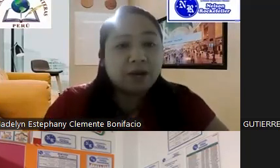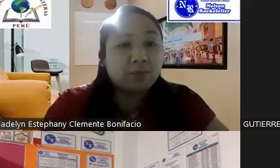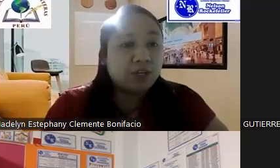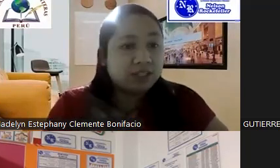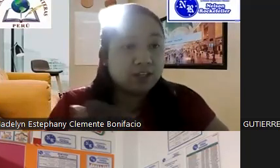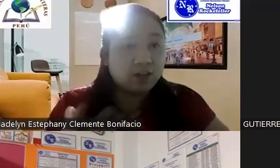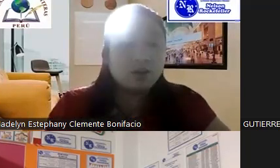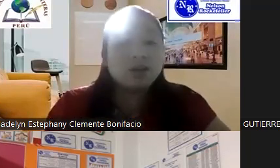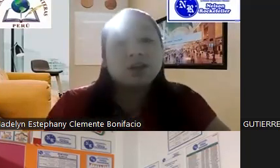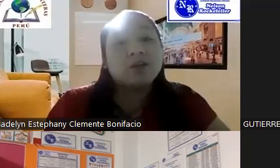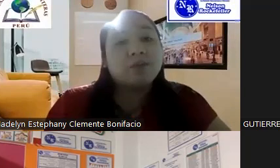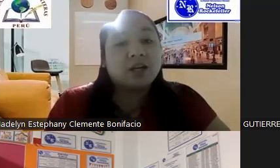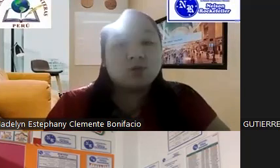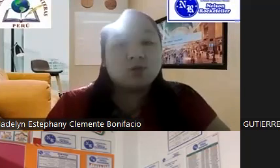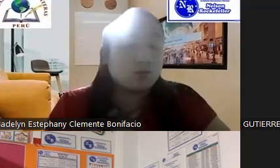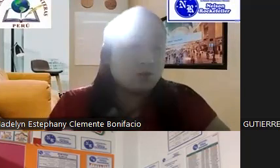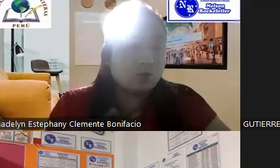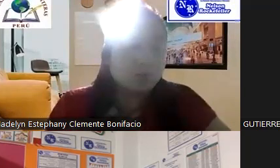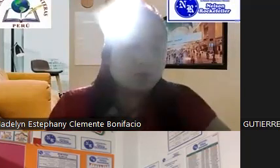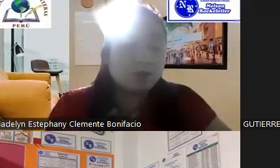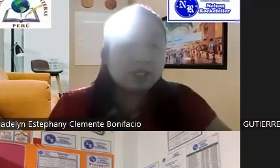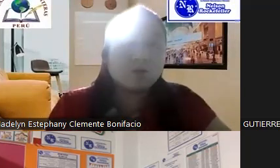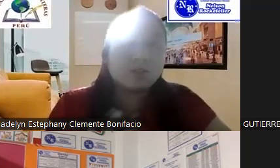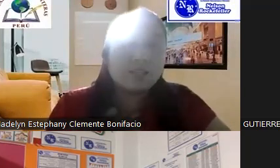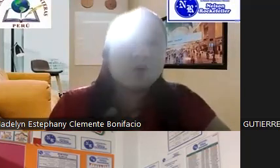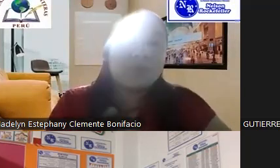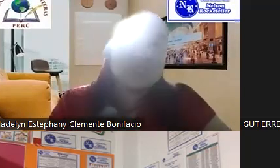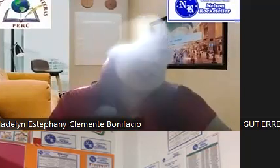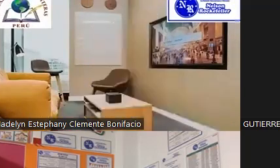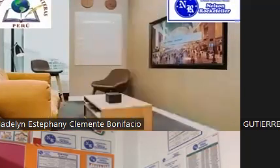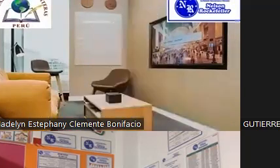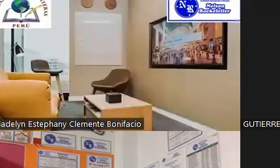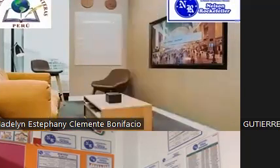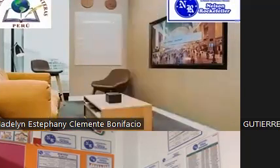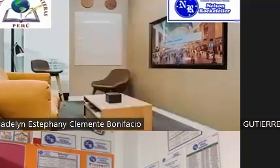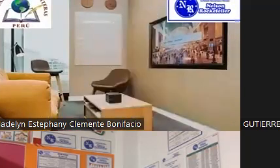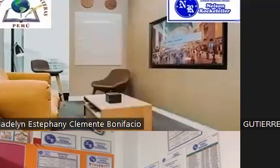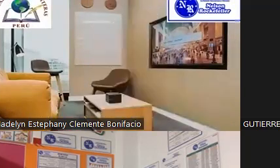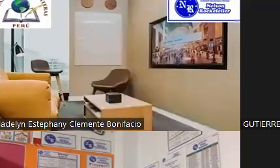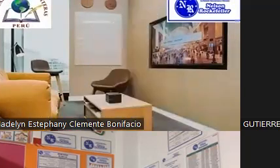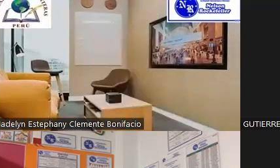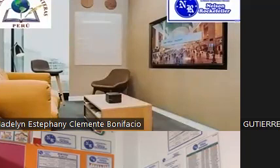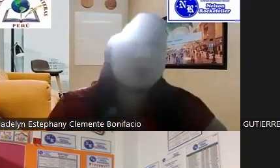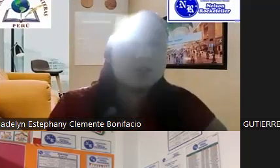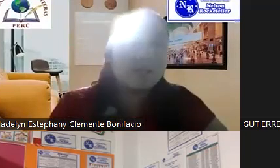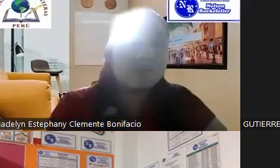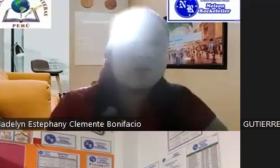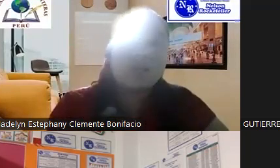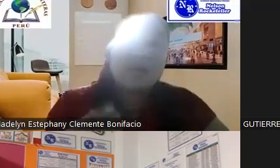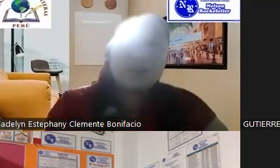tema político, van a dar sus puntos de vista con tal de convencer, ¿no?, al público. Ese es el objetivo que están